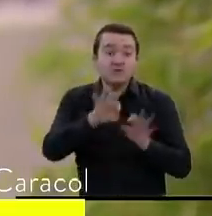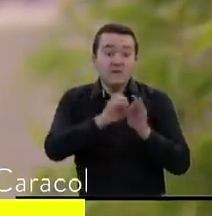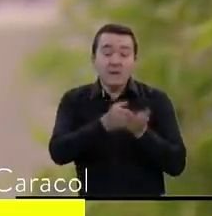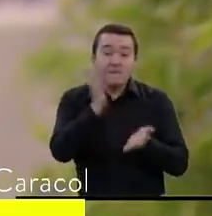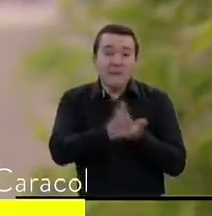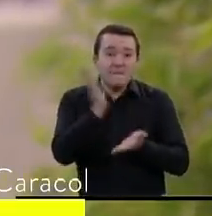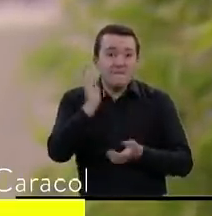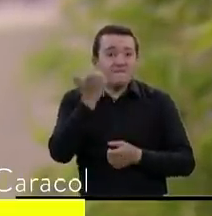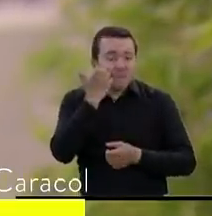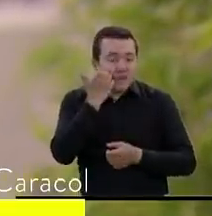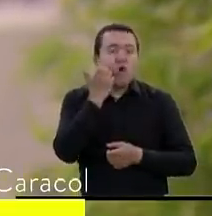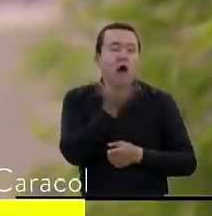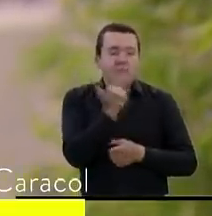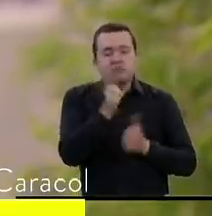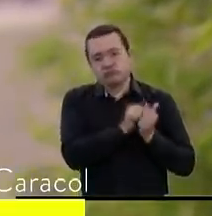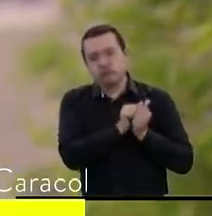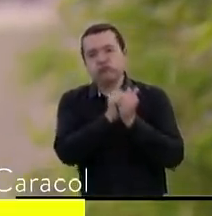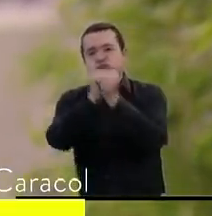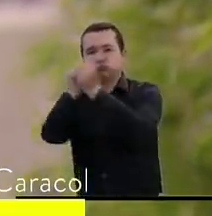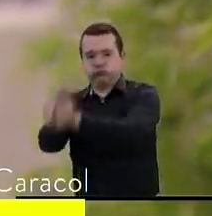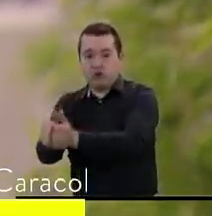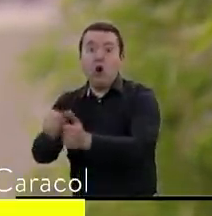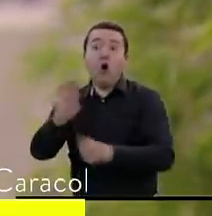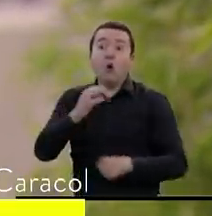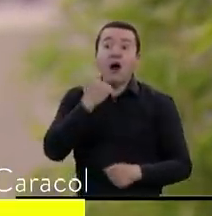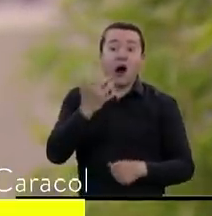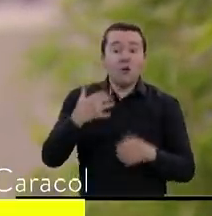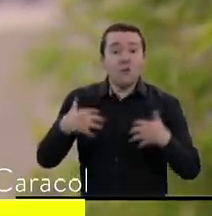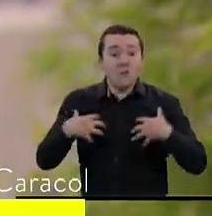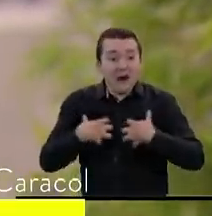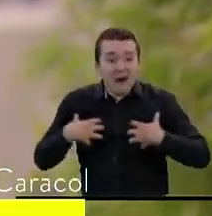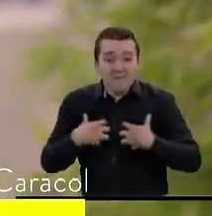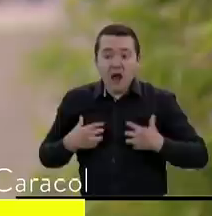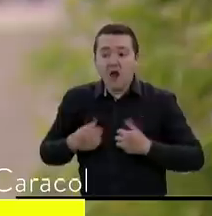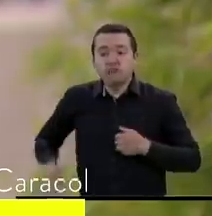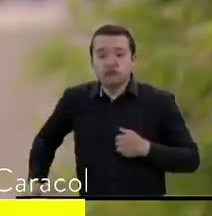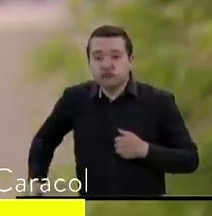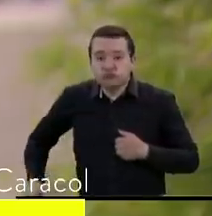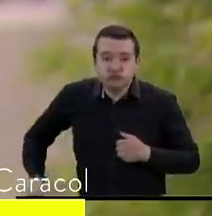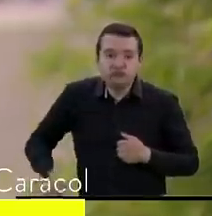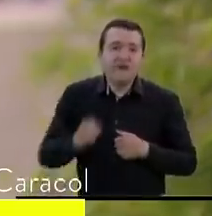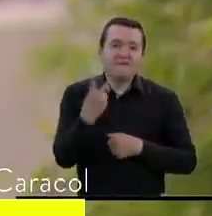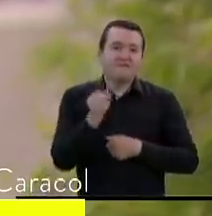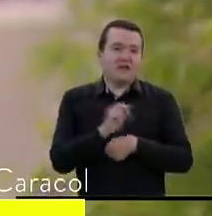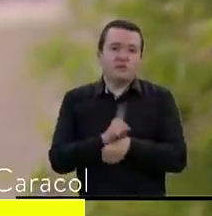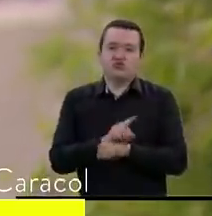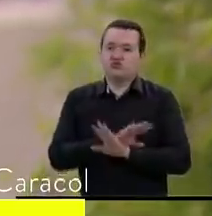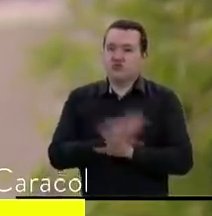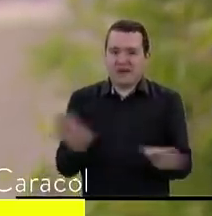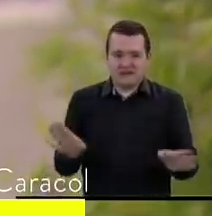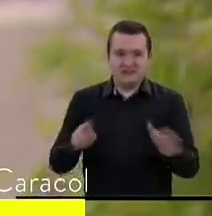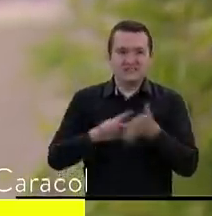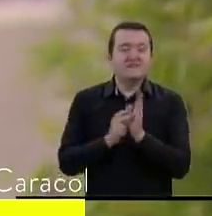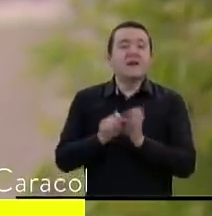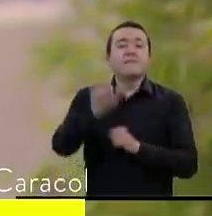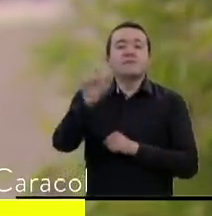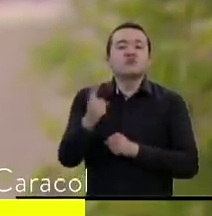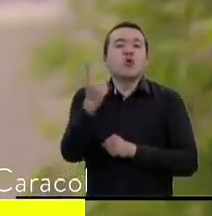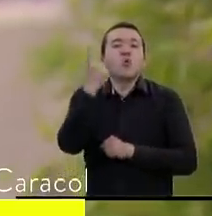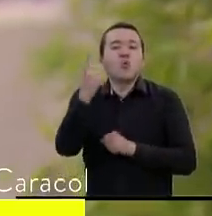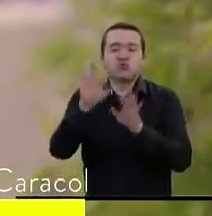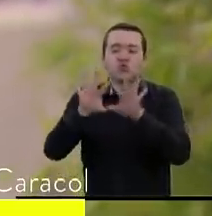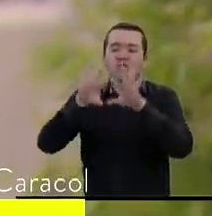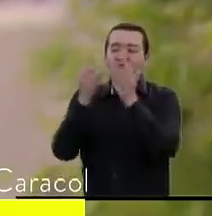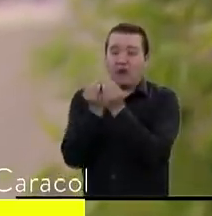asistencial, o si usted tiene una mascota, sacarla por 20 minutos, pero solamente una persona por núcleo familiar. Recuerde, otra de las medidas